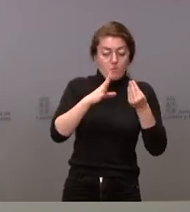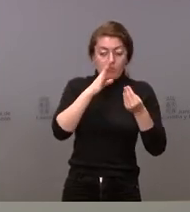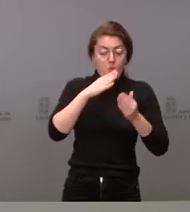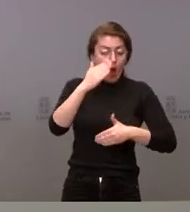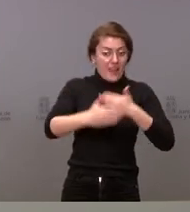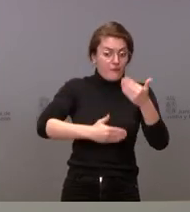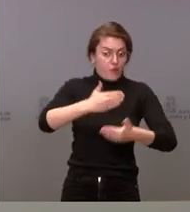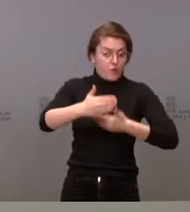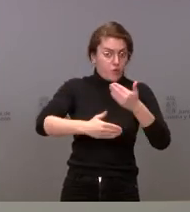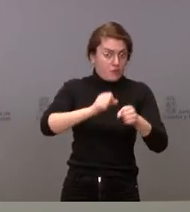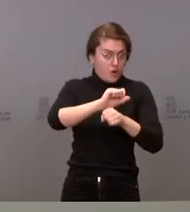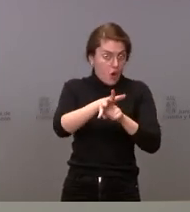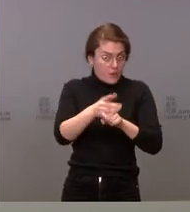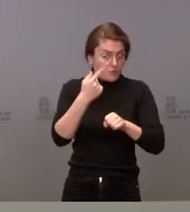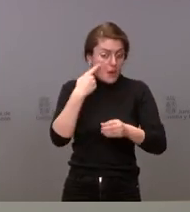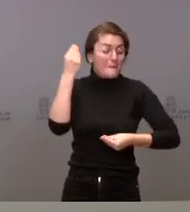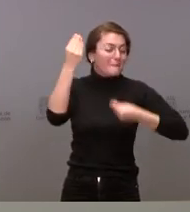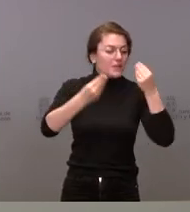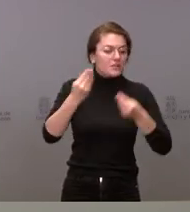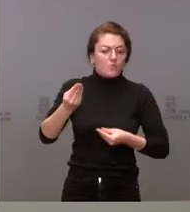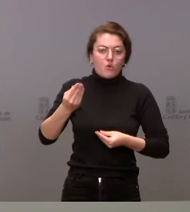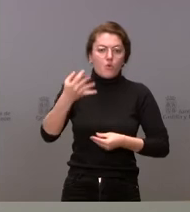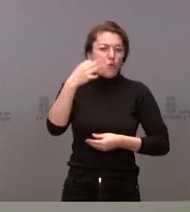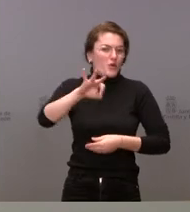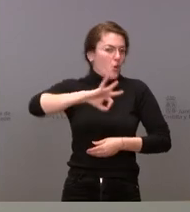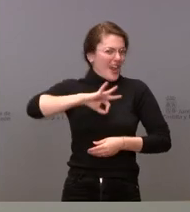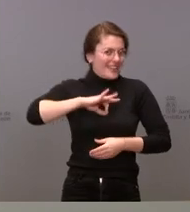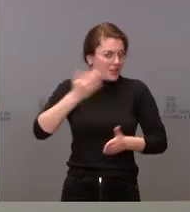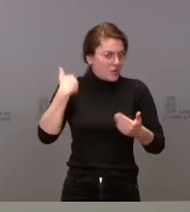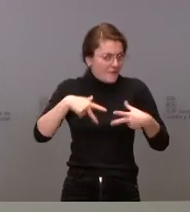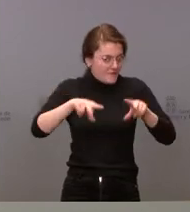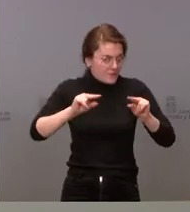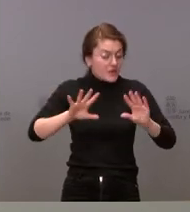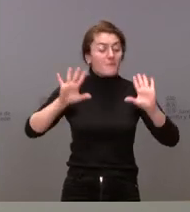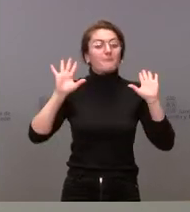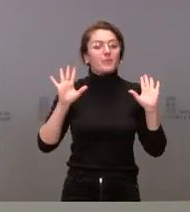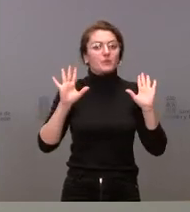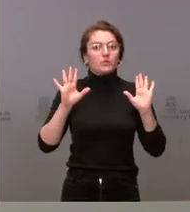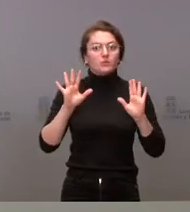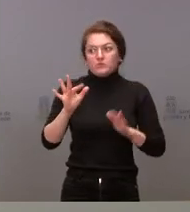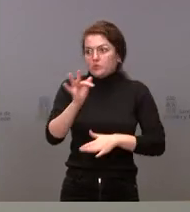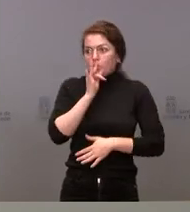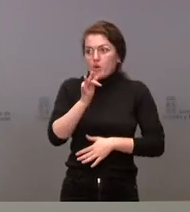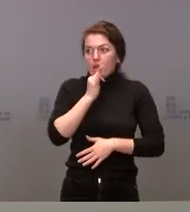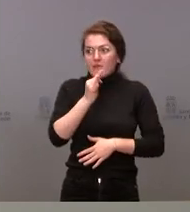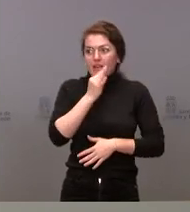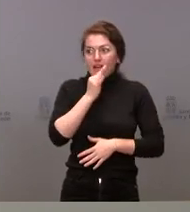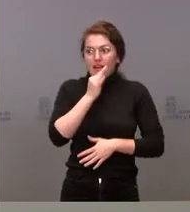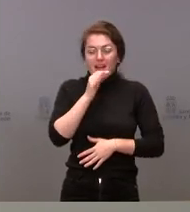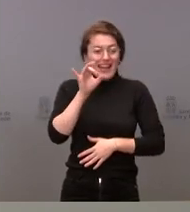pensar que no vamos a prolongarlo más allá pero ahora mismo estamos a día todavía faltan 15 días oiga y